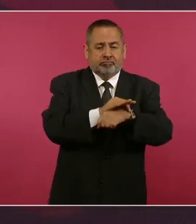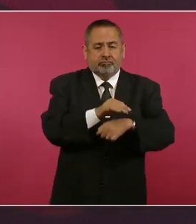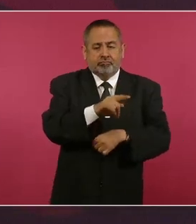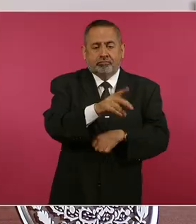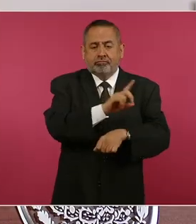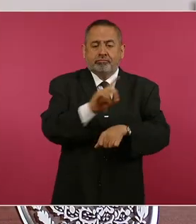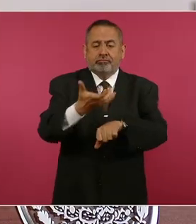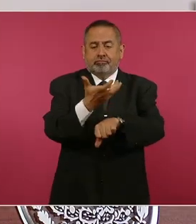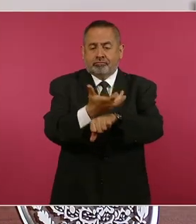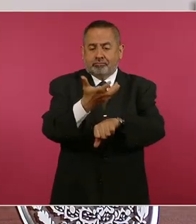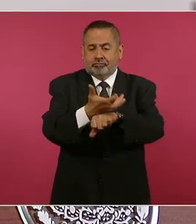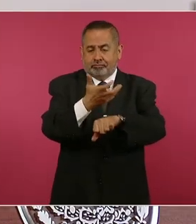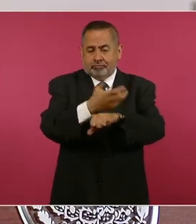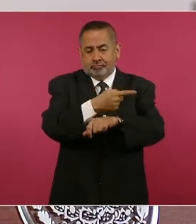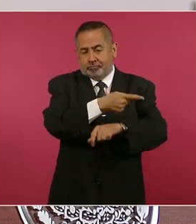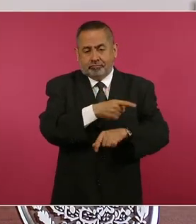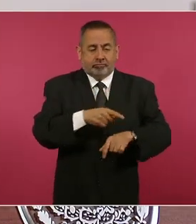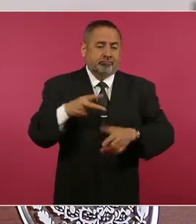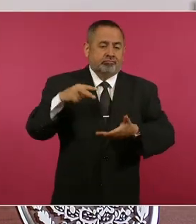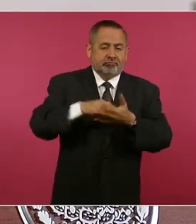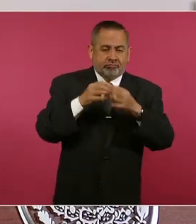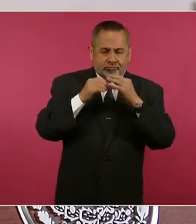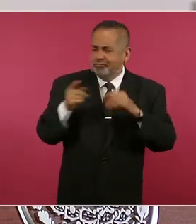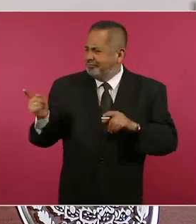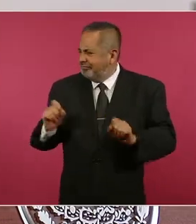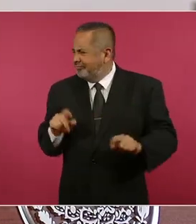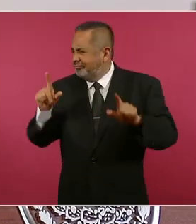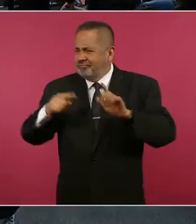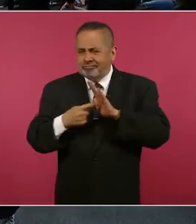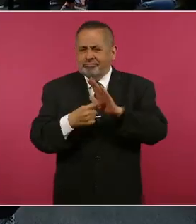de Estados Unidos. ¿Por qué no la pones?